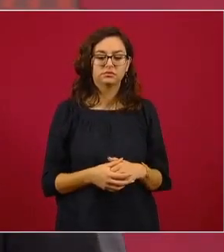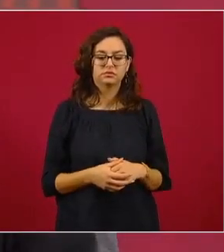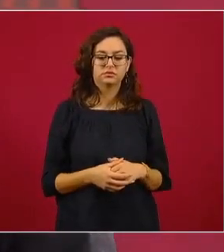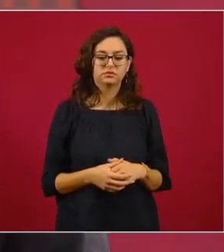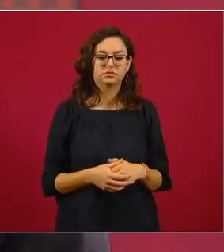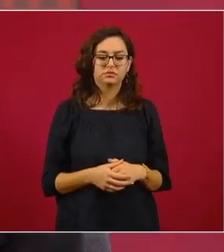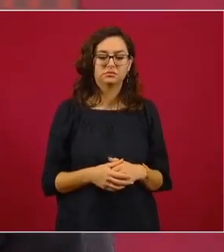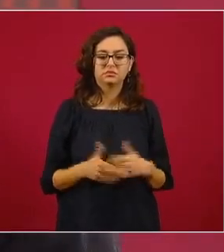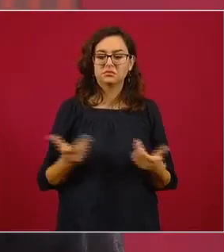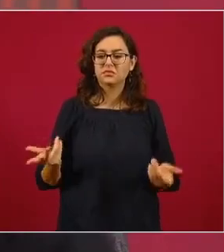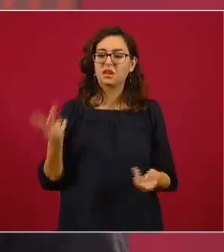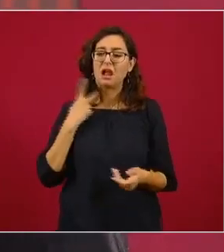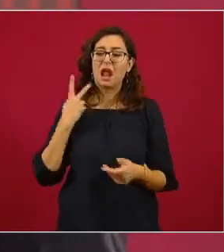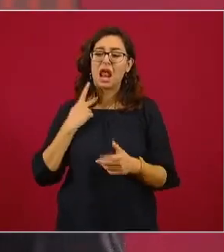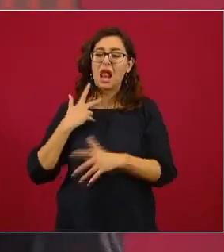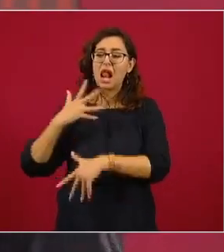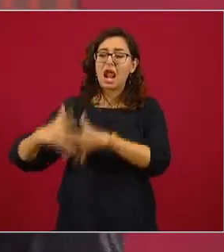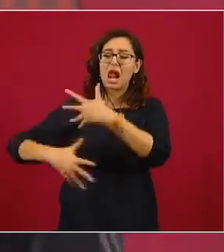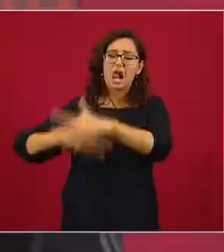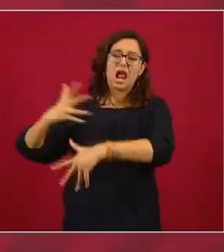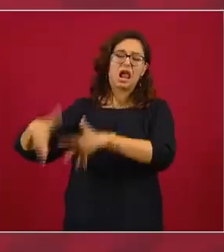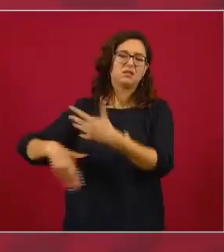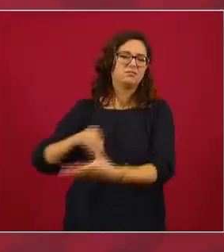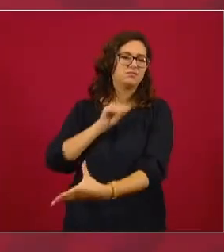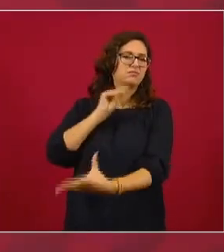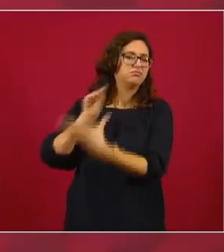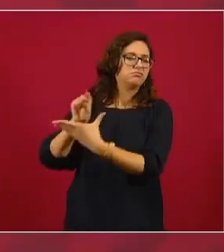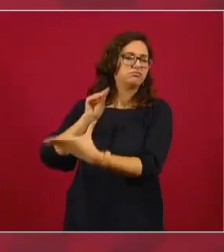no haciendo caso a la politiquería,